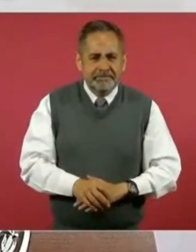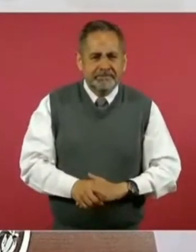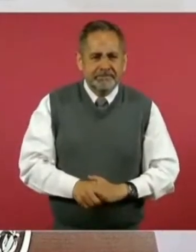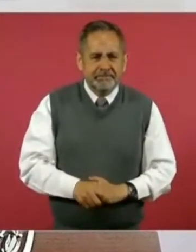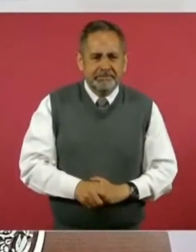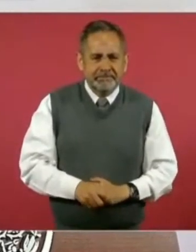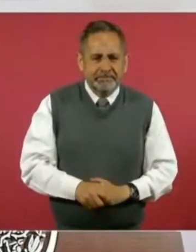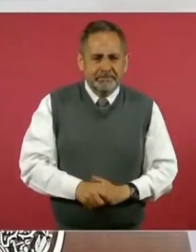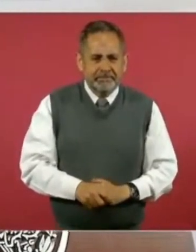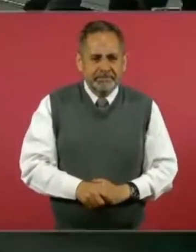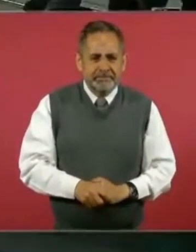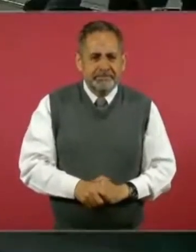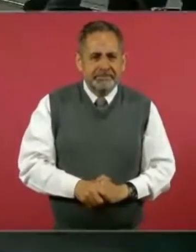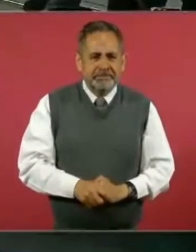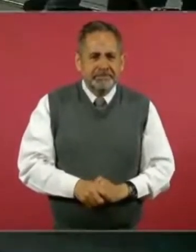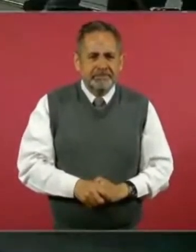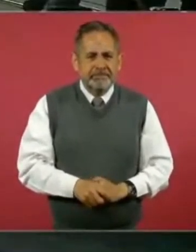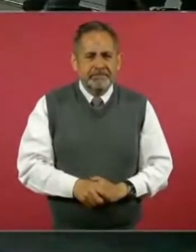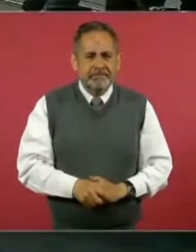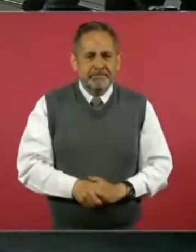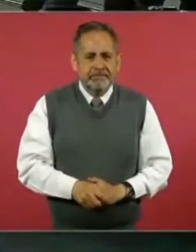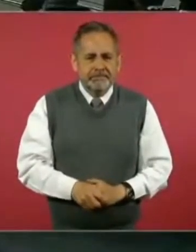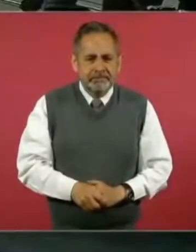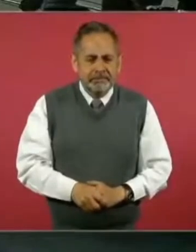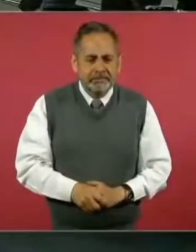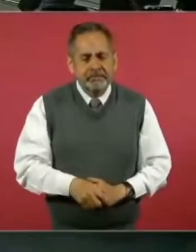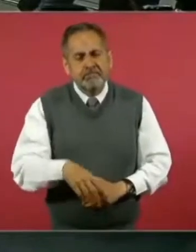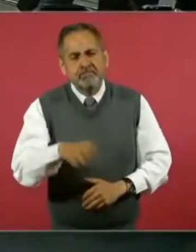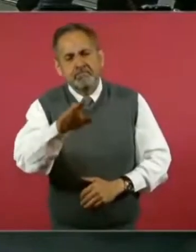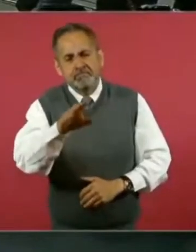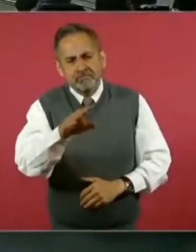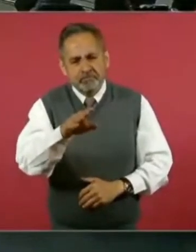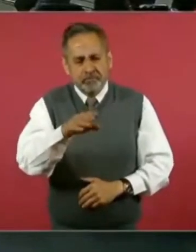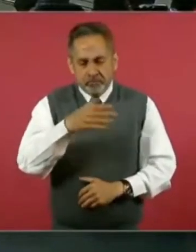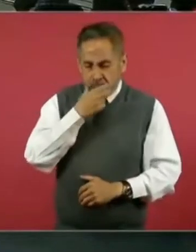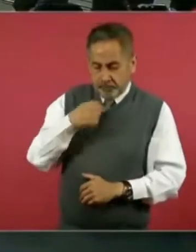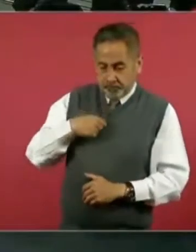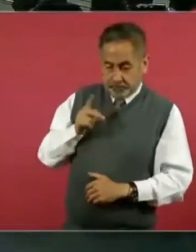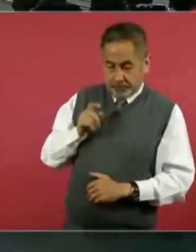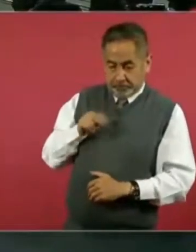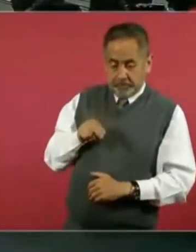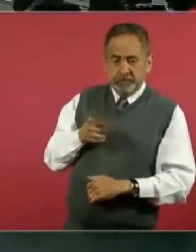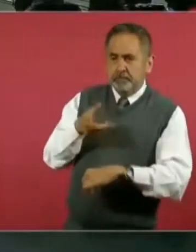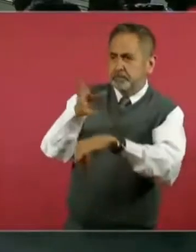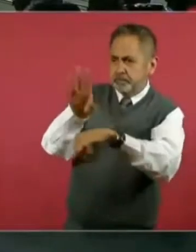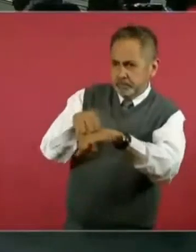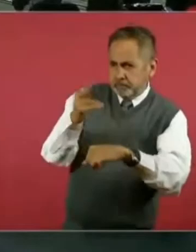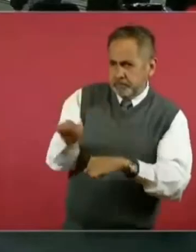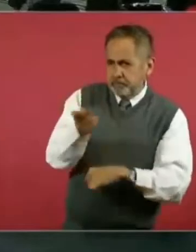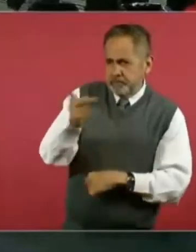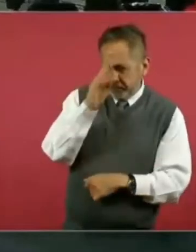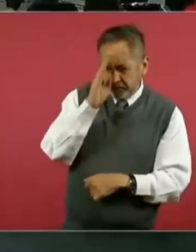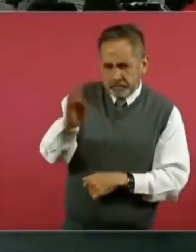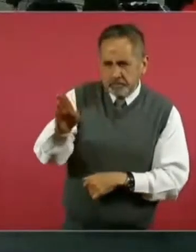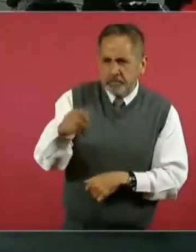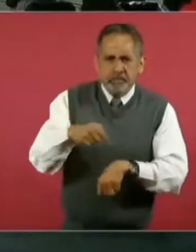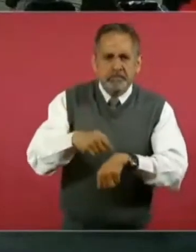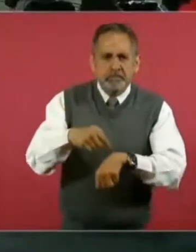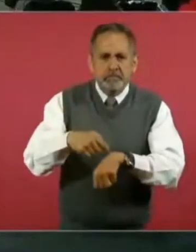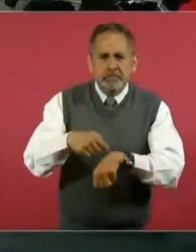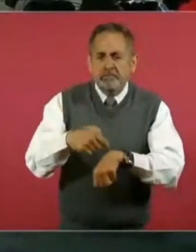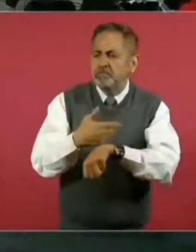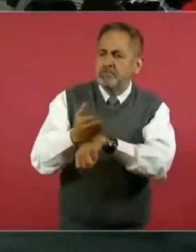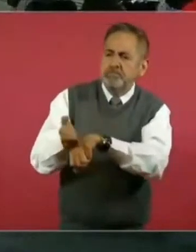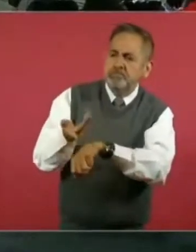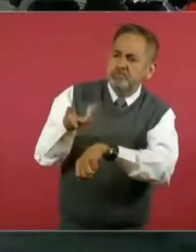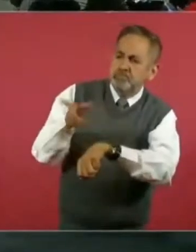senador Marco Cortés. Si me autoriza y acepta el orador una pregunta, dado a que ya se pasó de su Con mucho